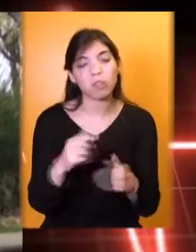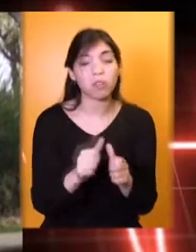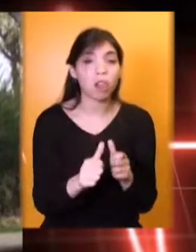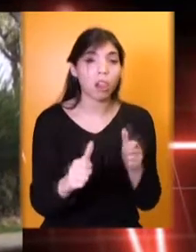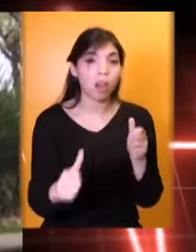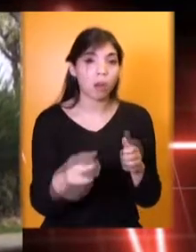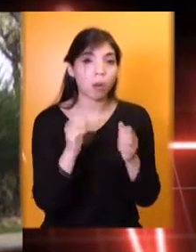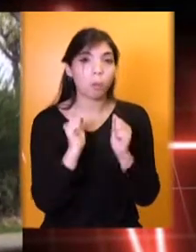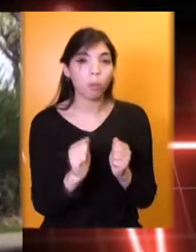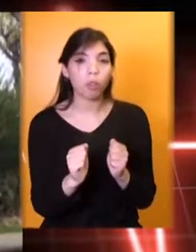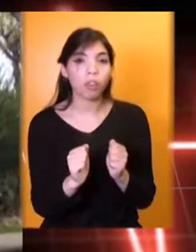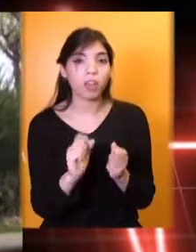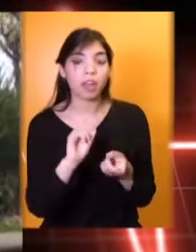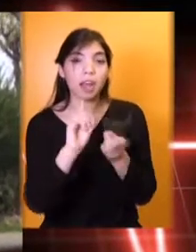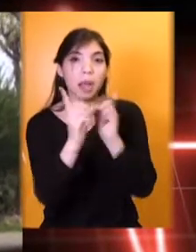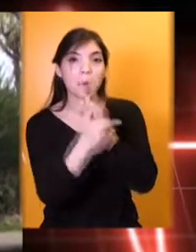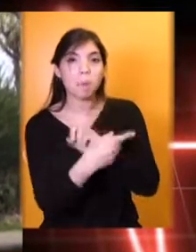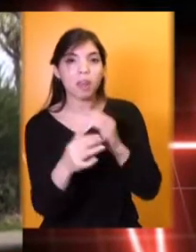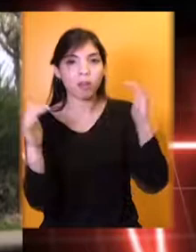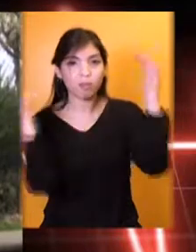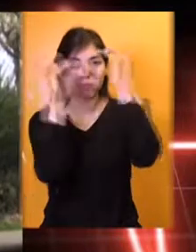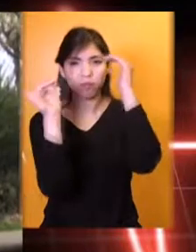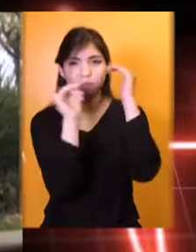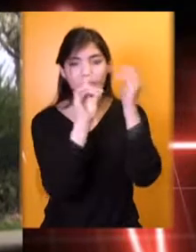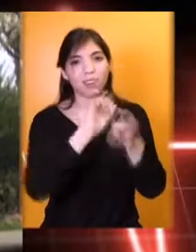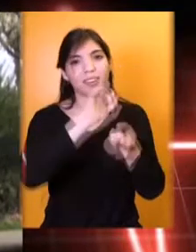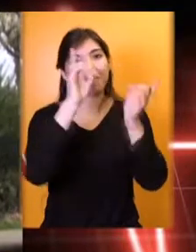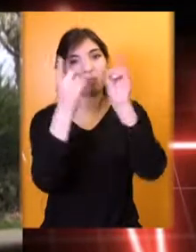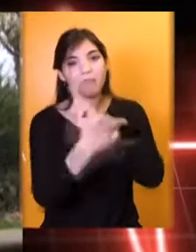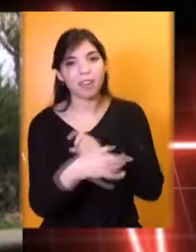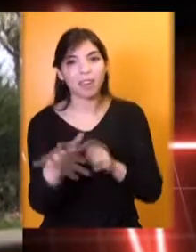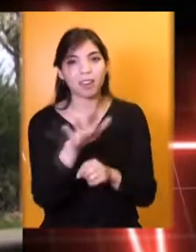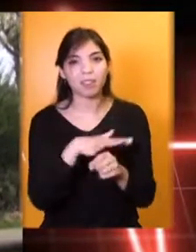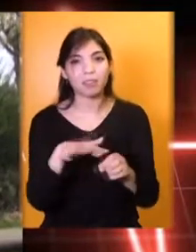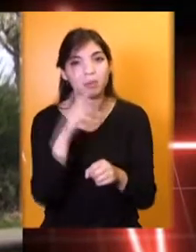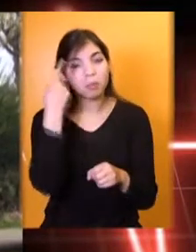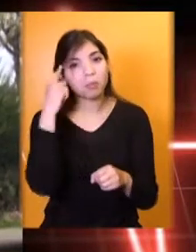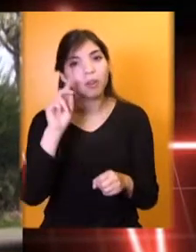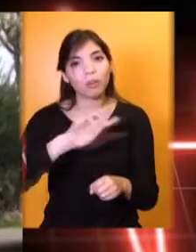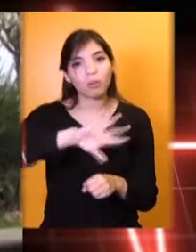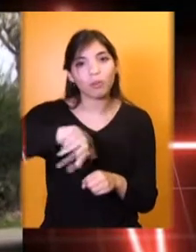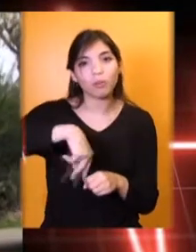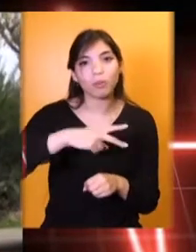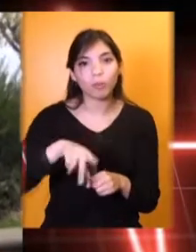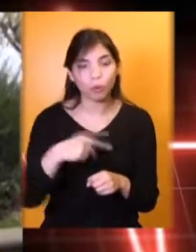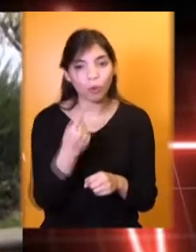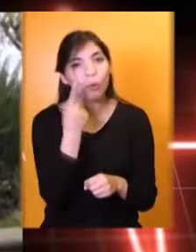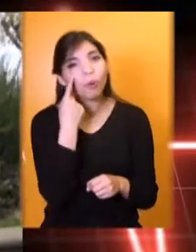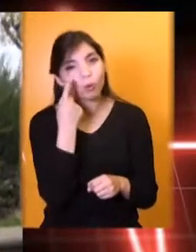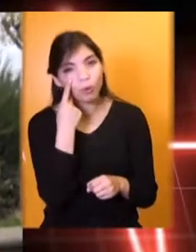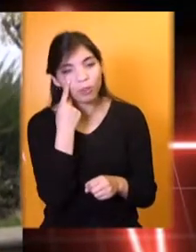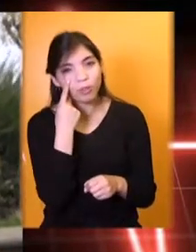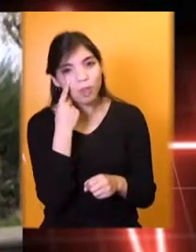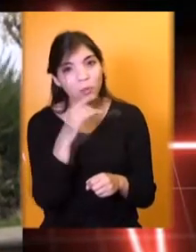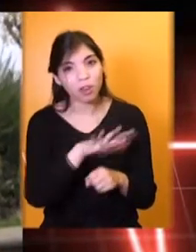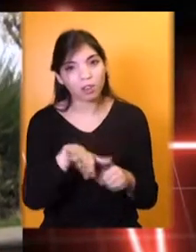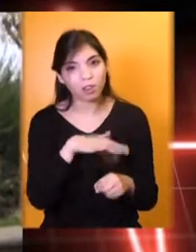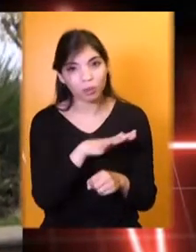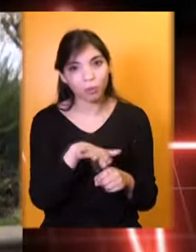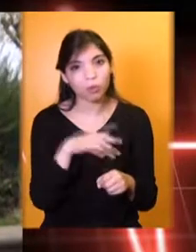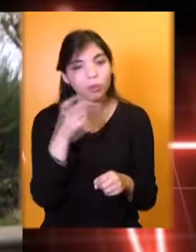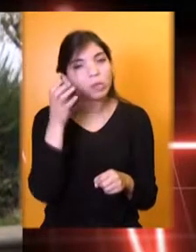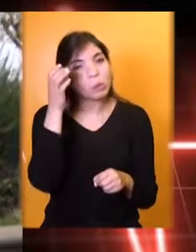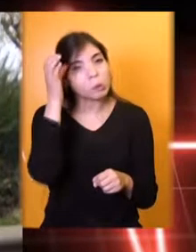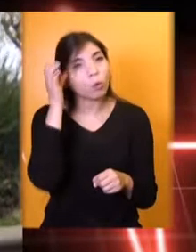poder avanzar en solucionar la calidad y mejorar la calidad del aire en la ciudad de Puerto Montt. Lo importante es que ya la población está teniendo conocimiento y